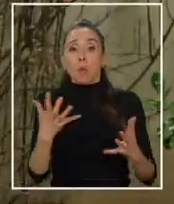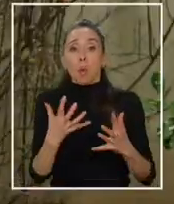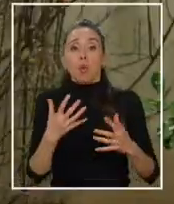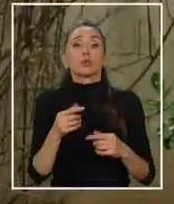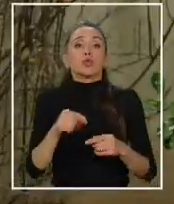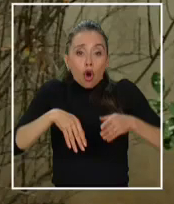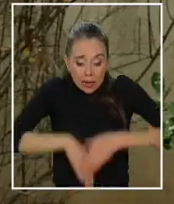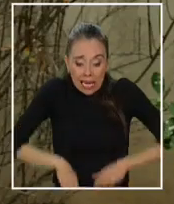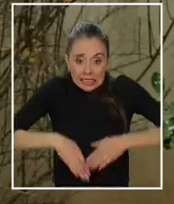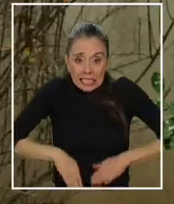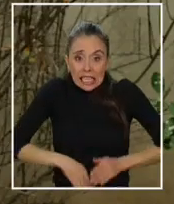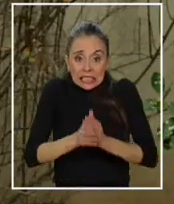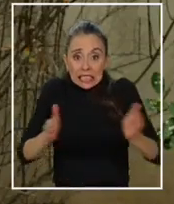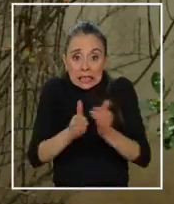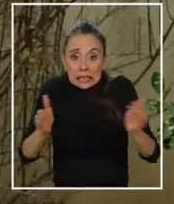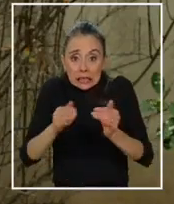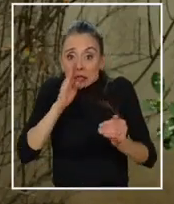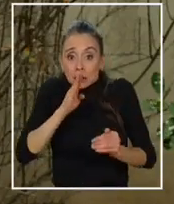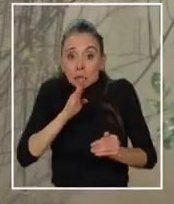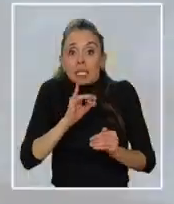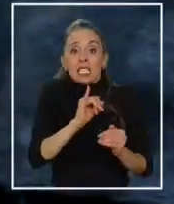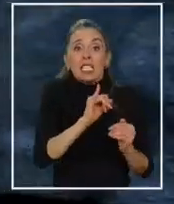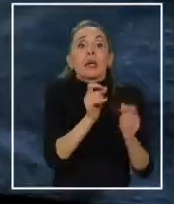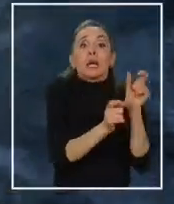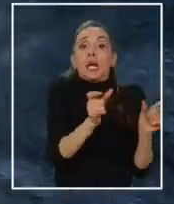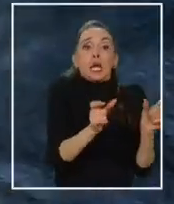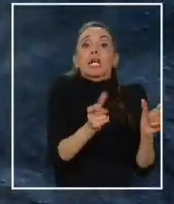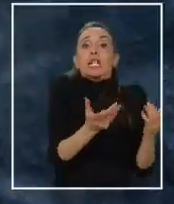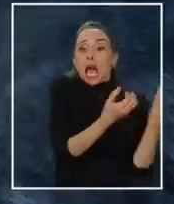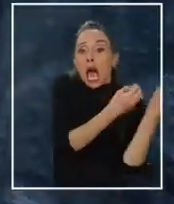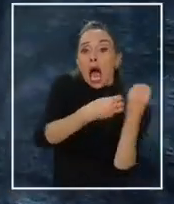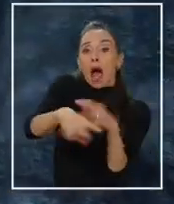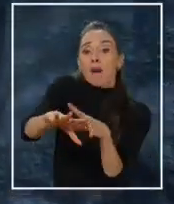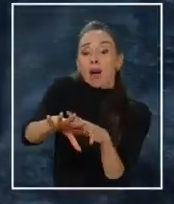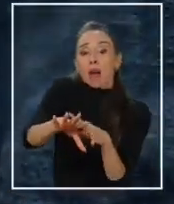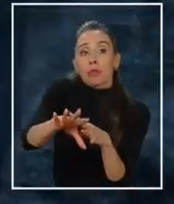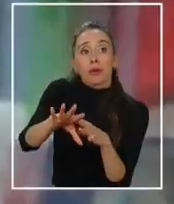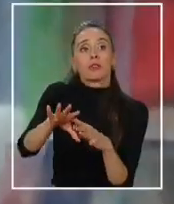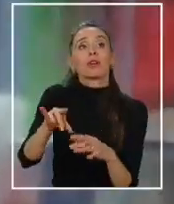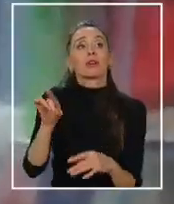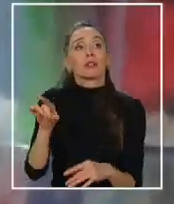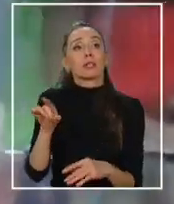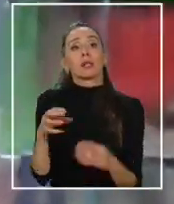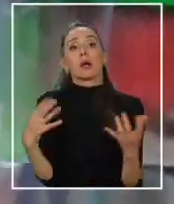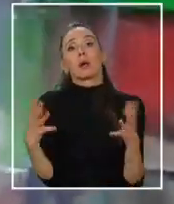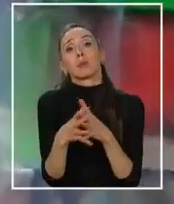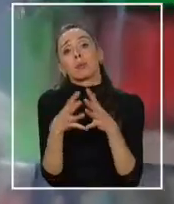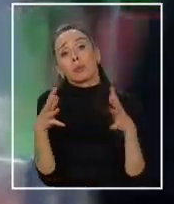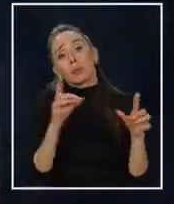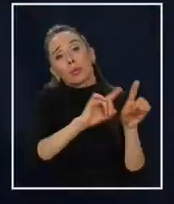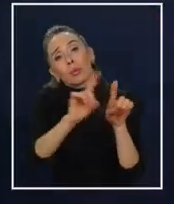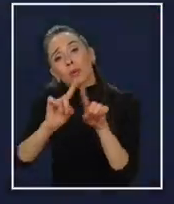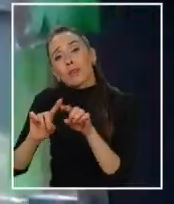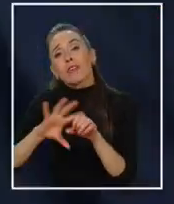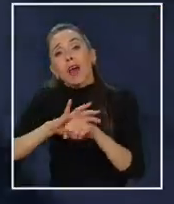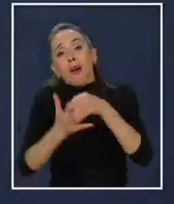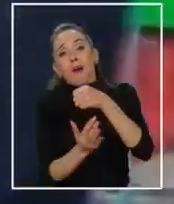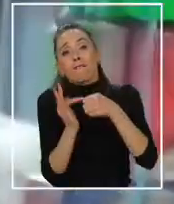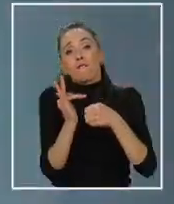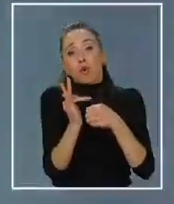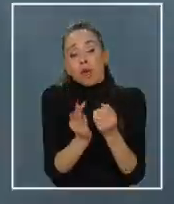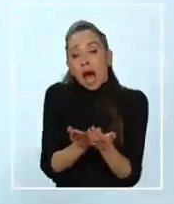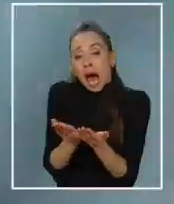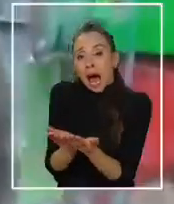alto y una proporción evidentemente que va al abandono. Abandonos de los que bien saben las decenas de fundaciones que